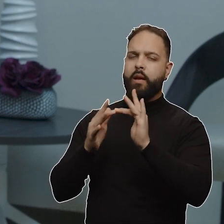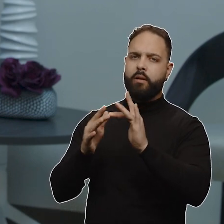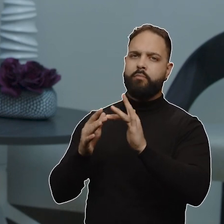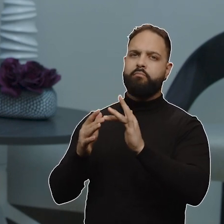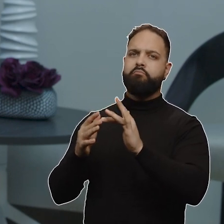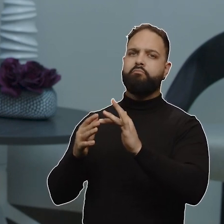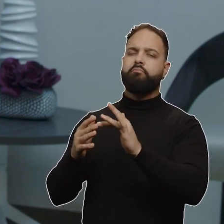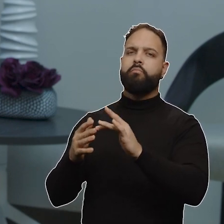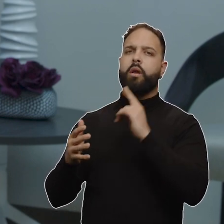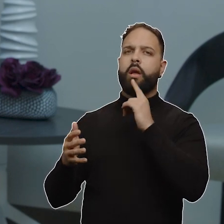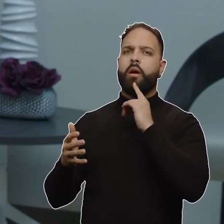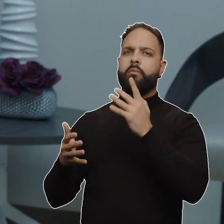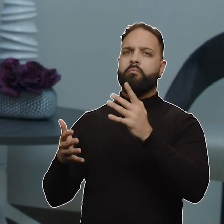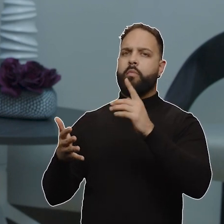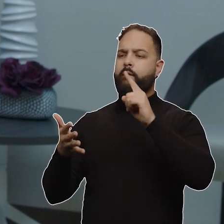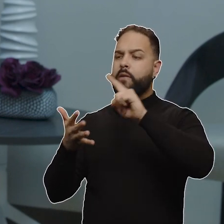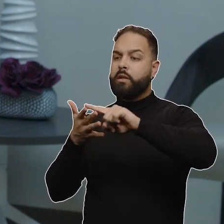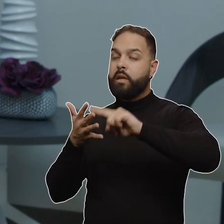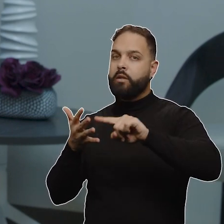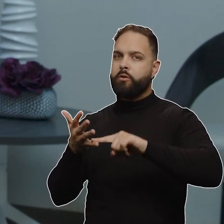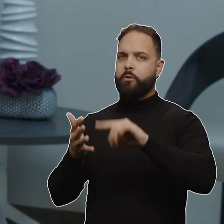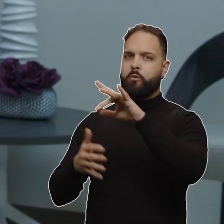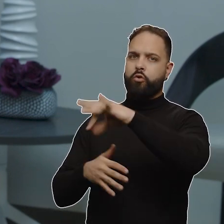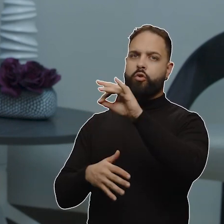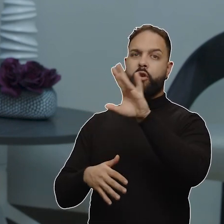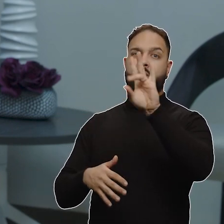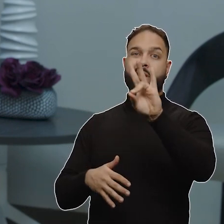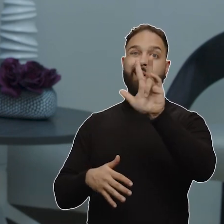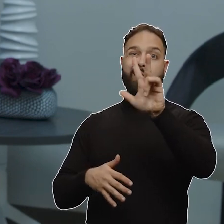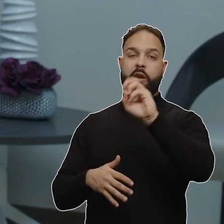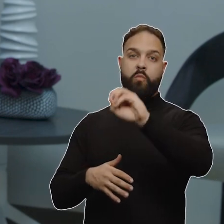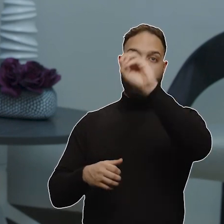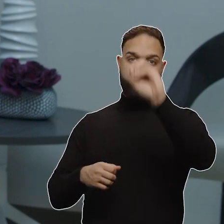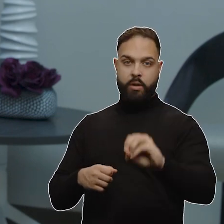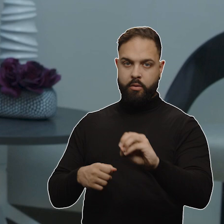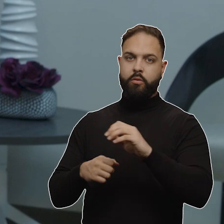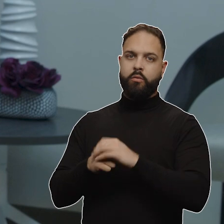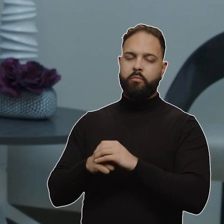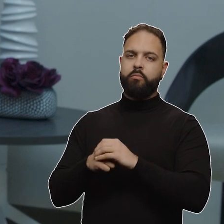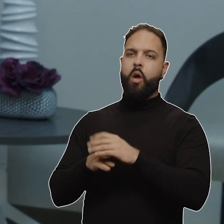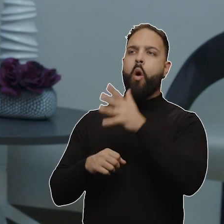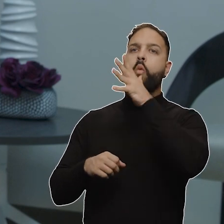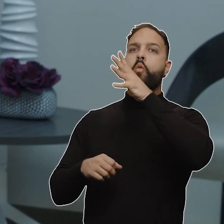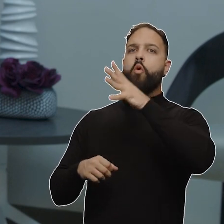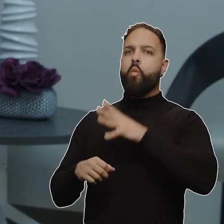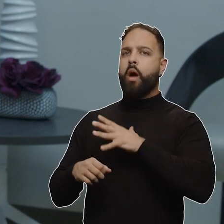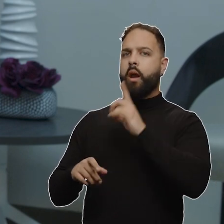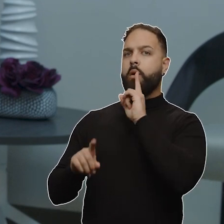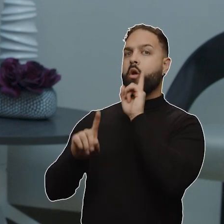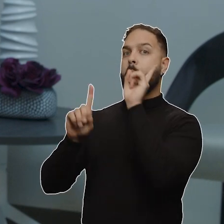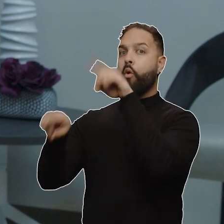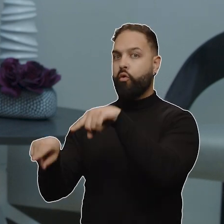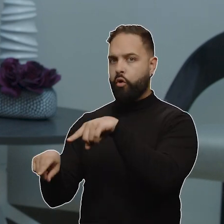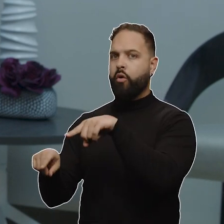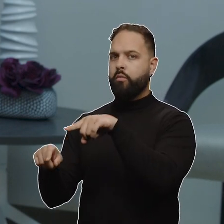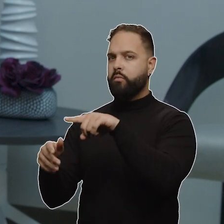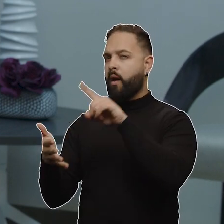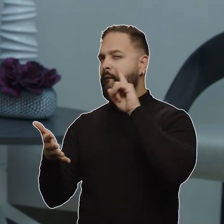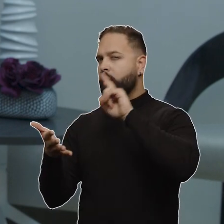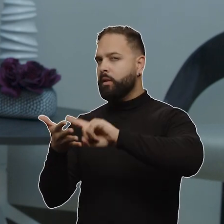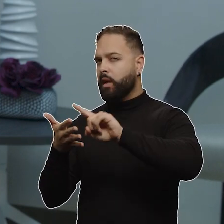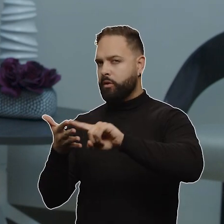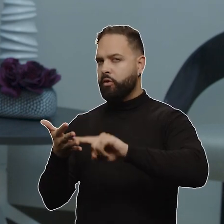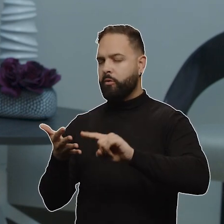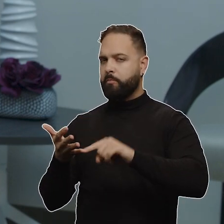se hizo por las Naciones Unidas con una muestra bastante amplia encontró que cerca del 73% de las mujeres que